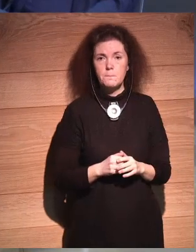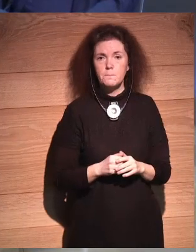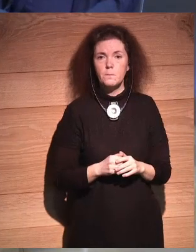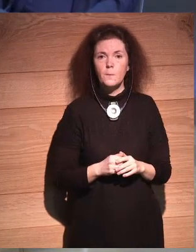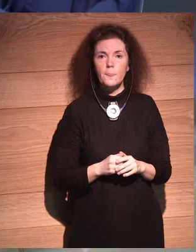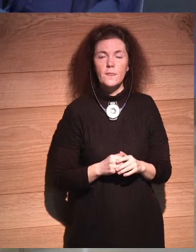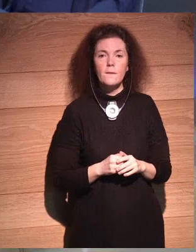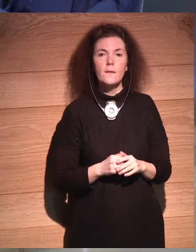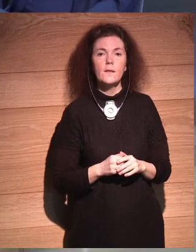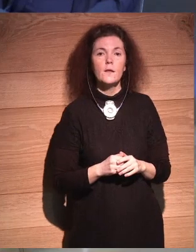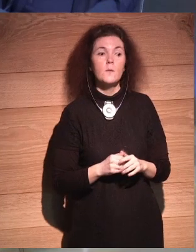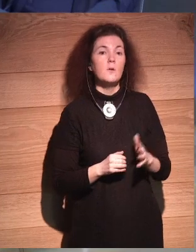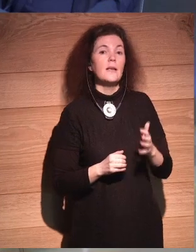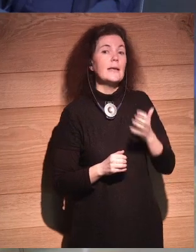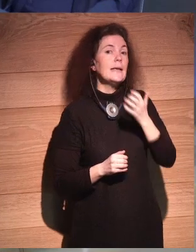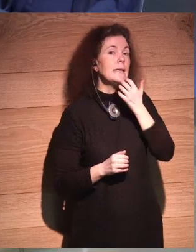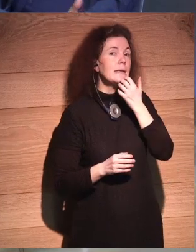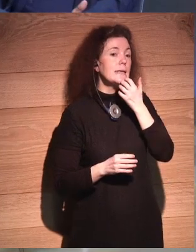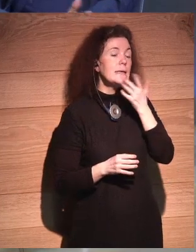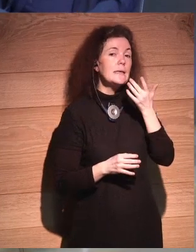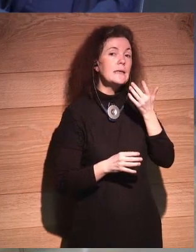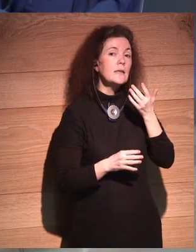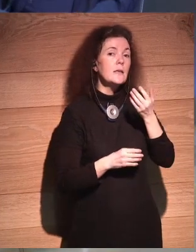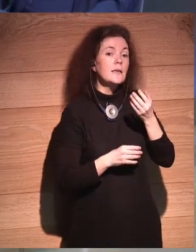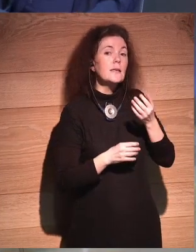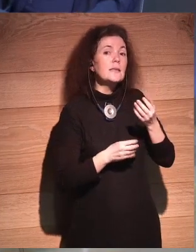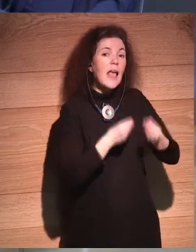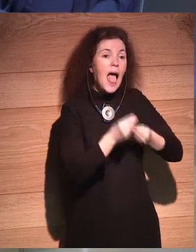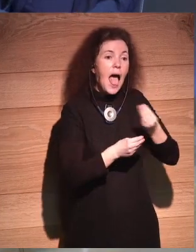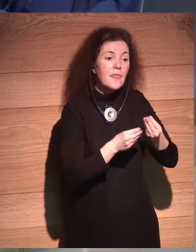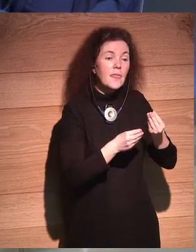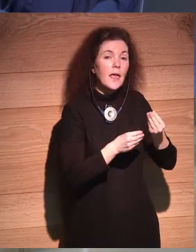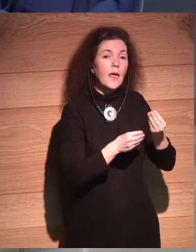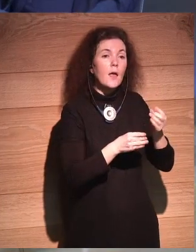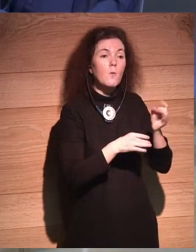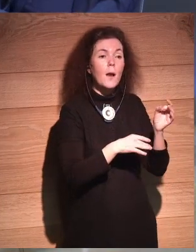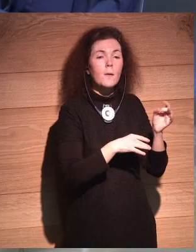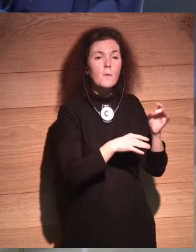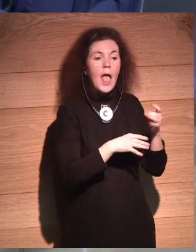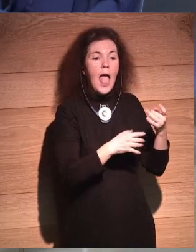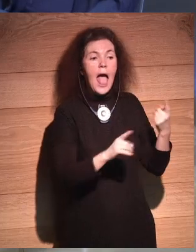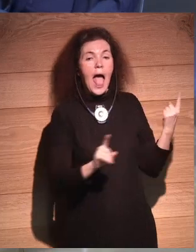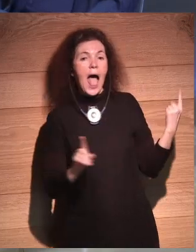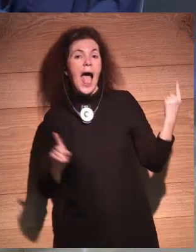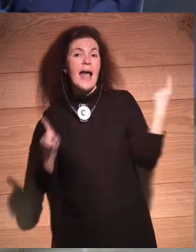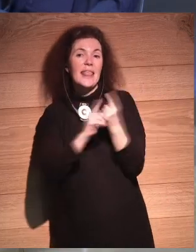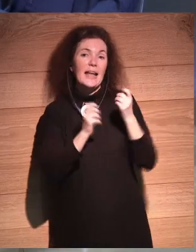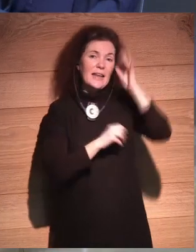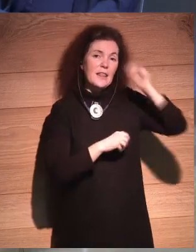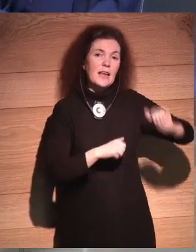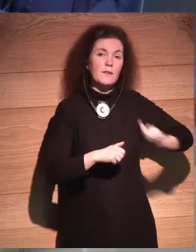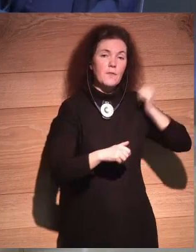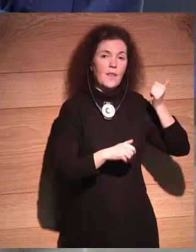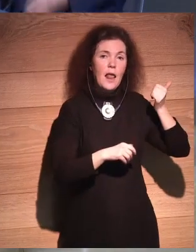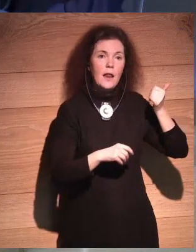Y menos mal, porque si no, no podríamos probablemente superar un ataque por parte de la inteligencia artificial. Sería